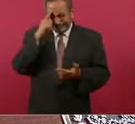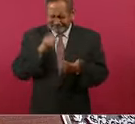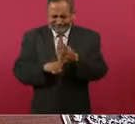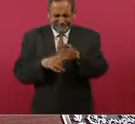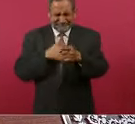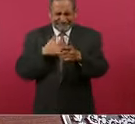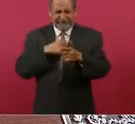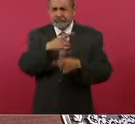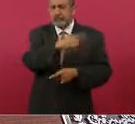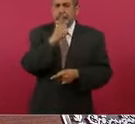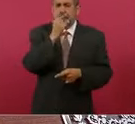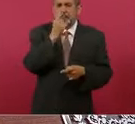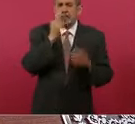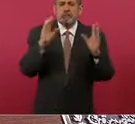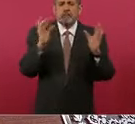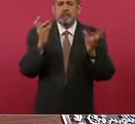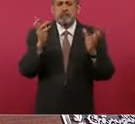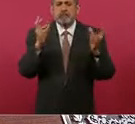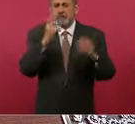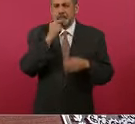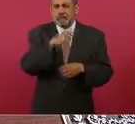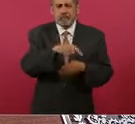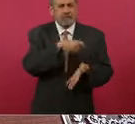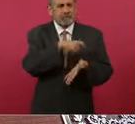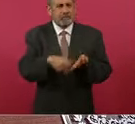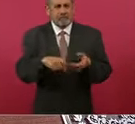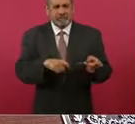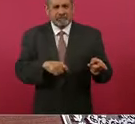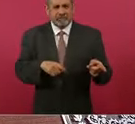las patrullas se adquirieron